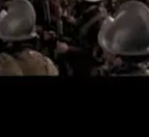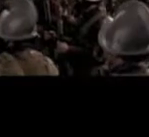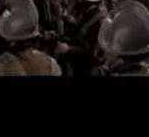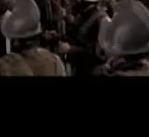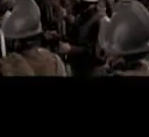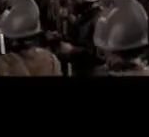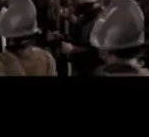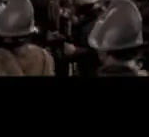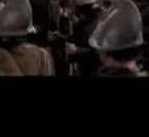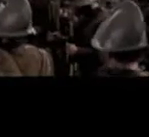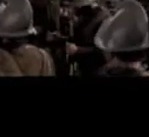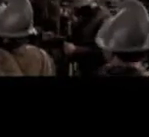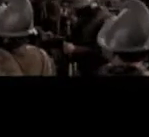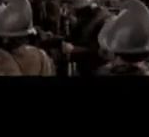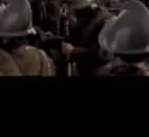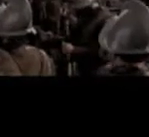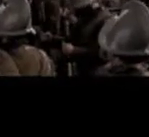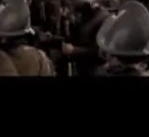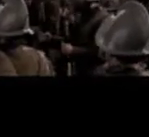¡Atención!